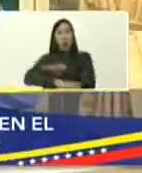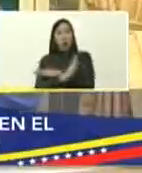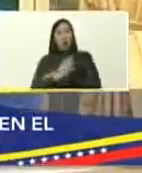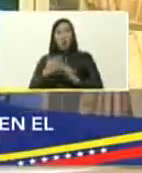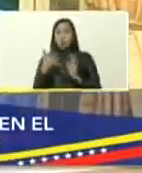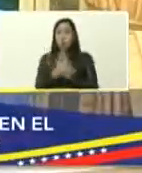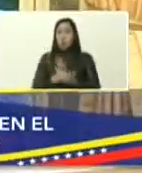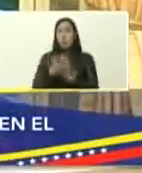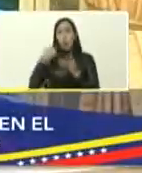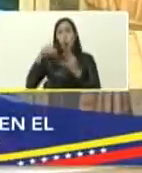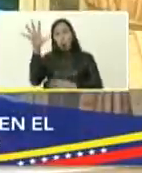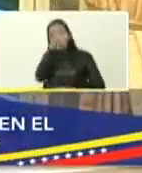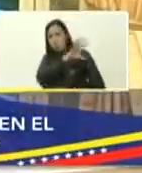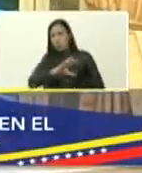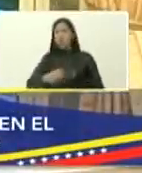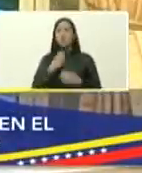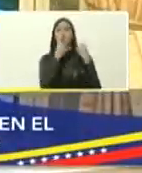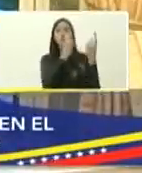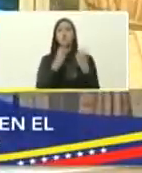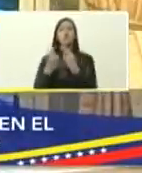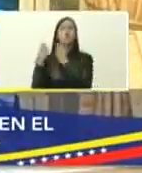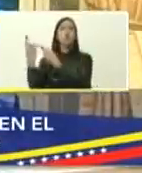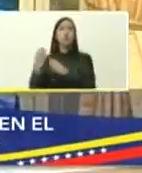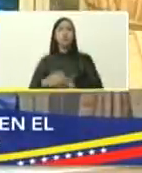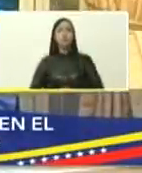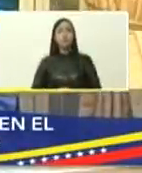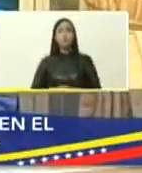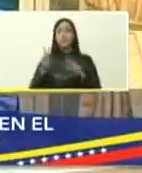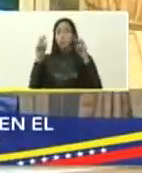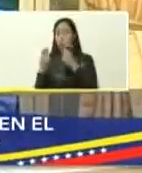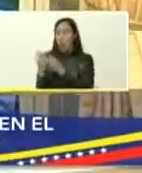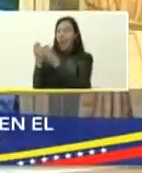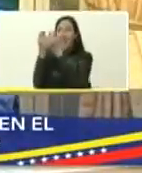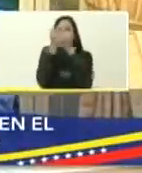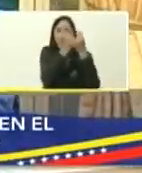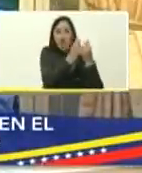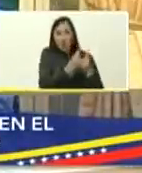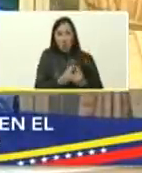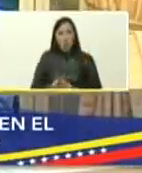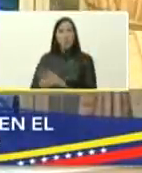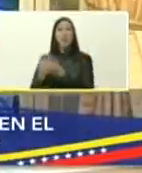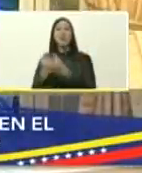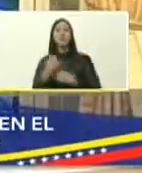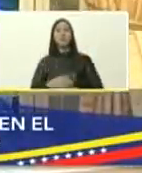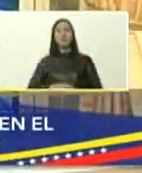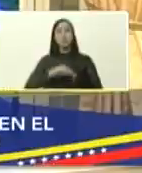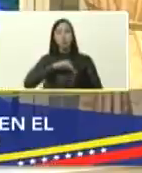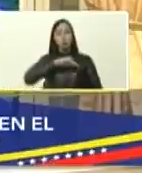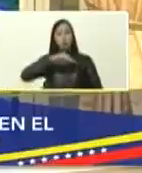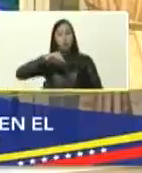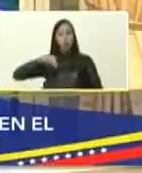de las fronteras de Venezuela. Es una nueva economía. Hemos venido